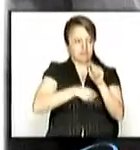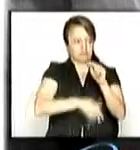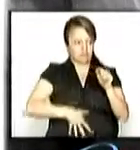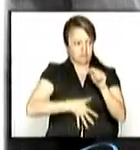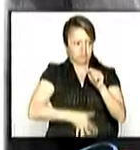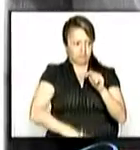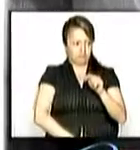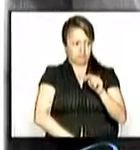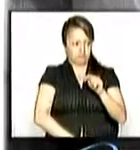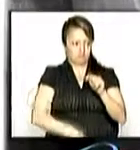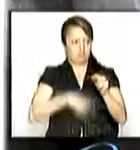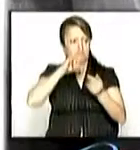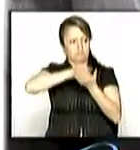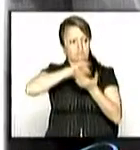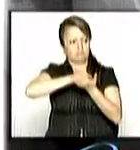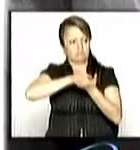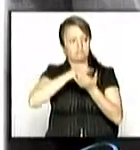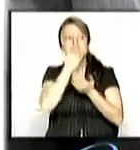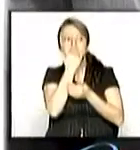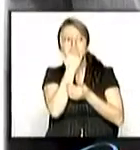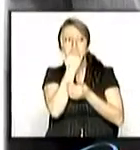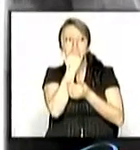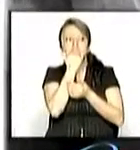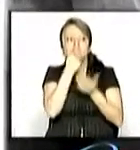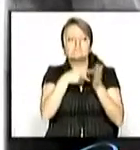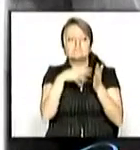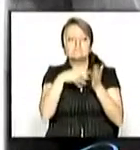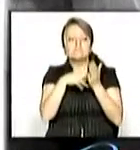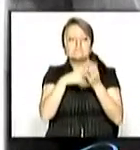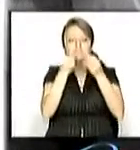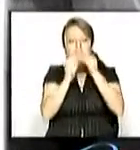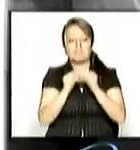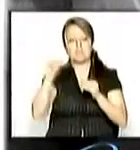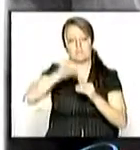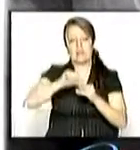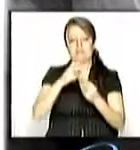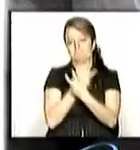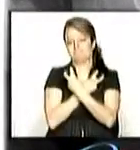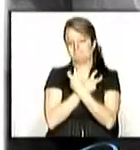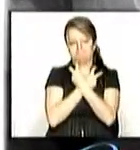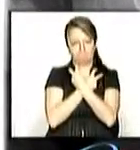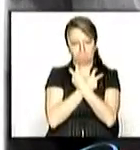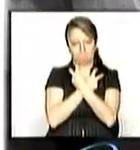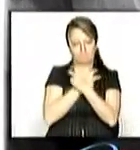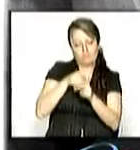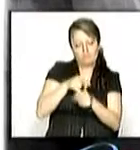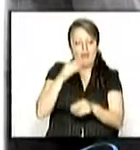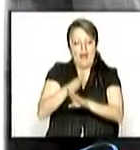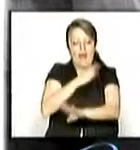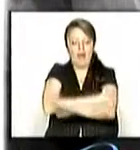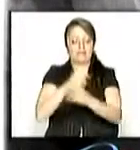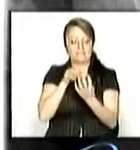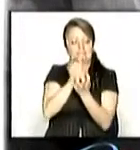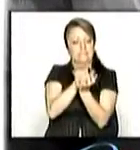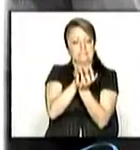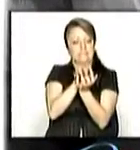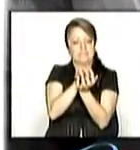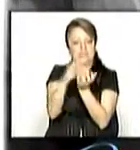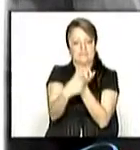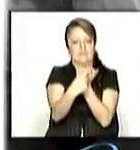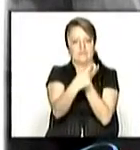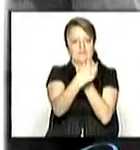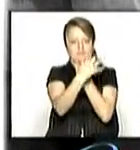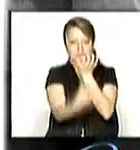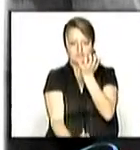ahí. Es decir, ¿qué pasó ahí? Unas osteitis condensantes que se formó mal el hueso, es decir, sacaron un diente, no cicatrizó bien,